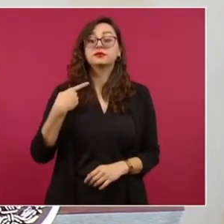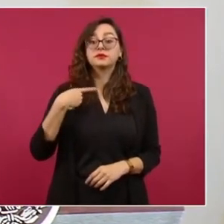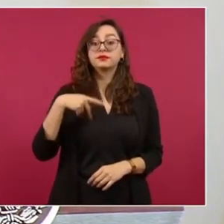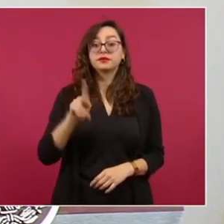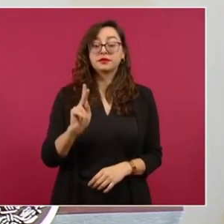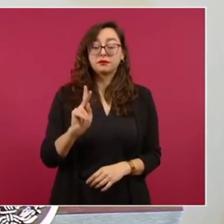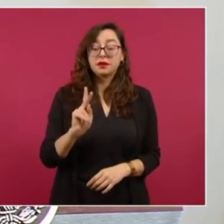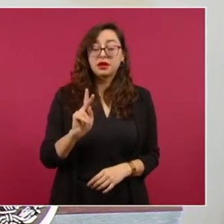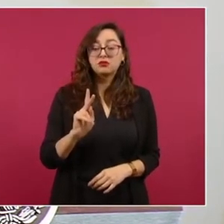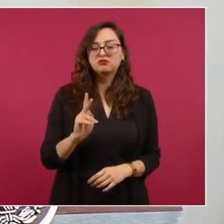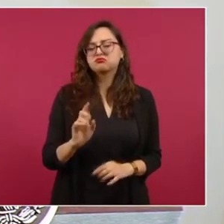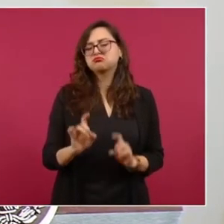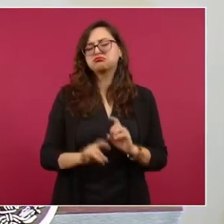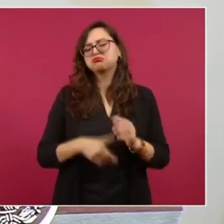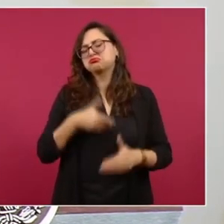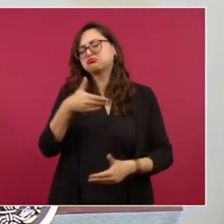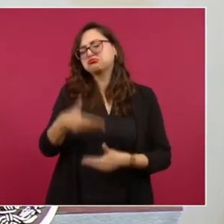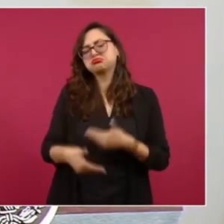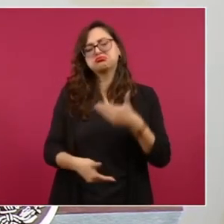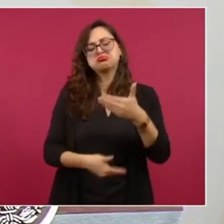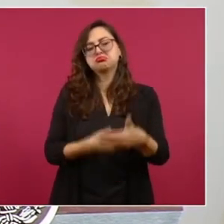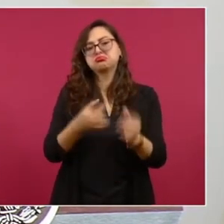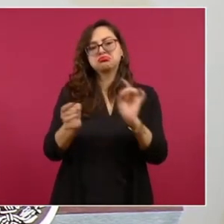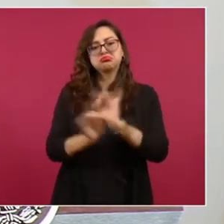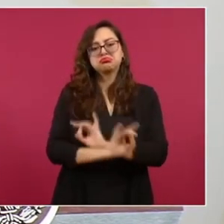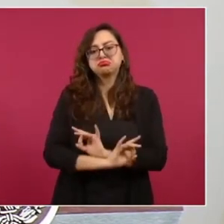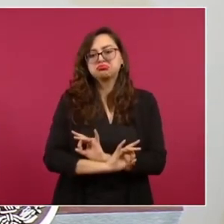estaba el que